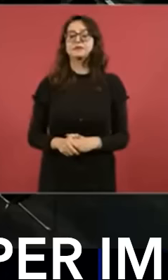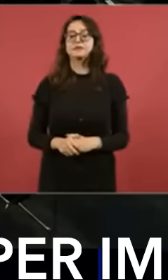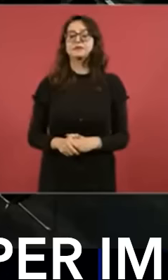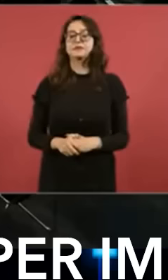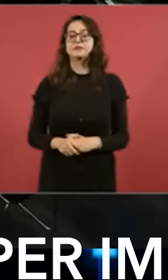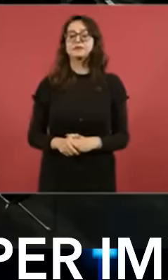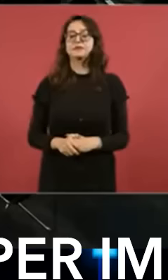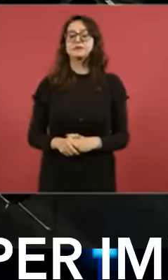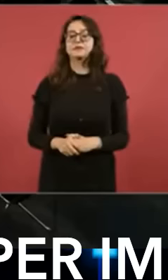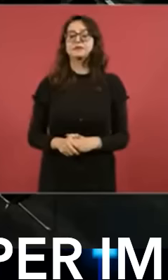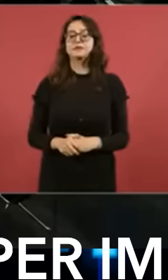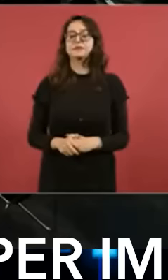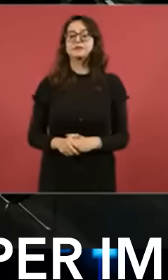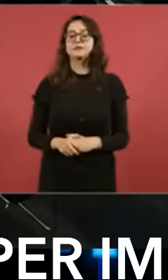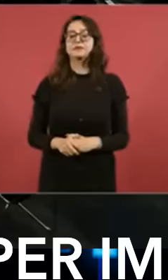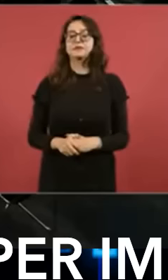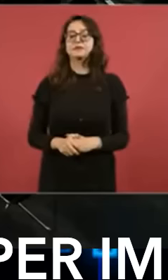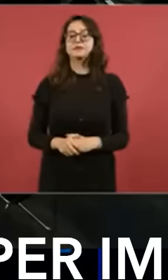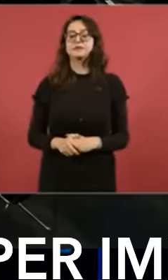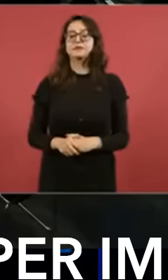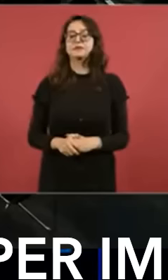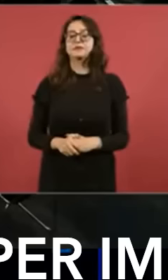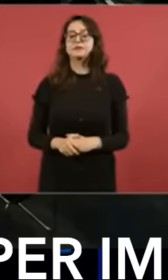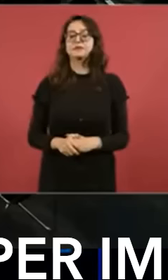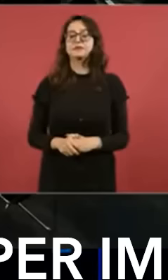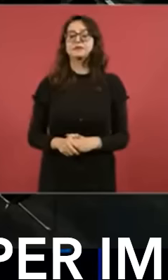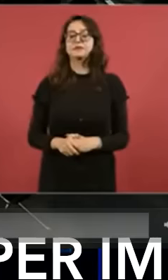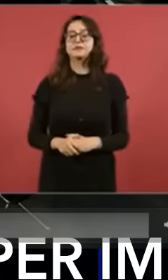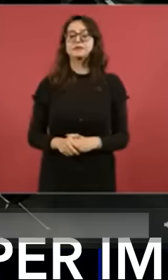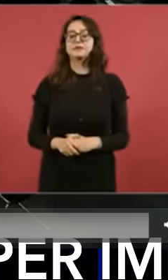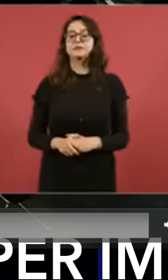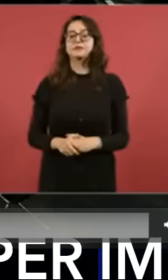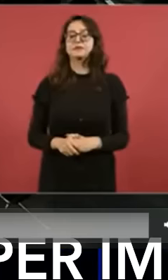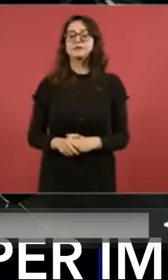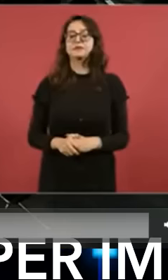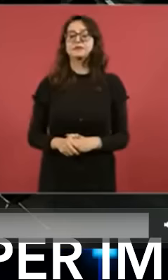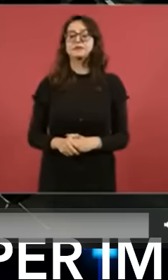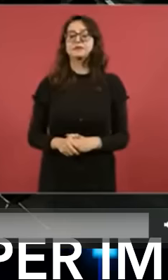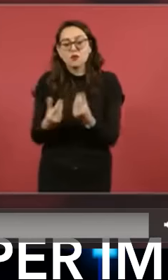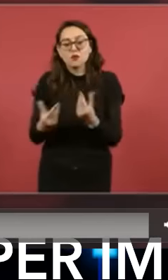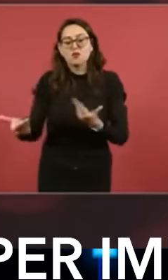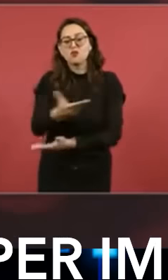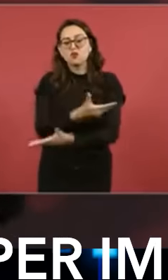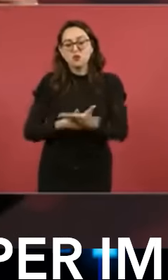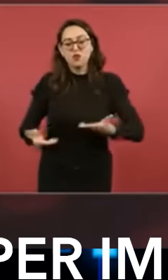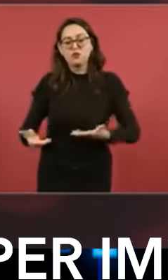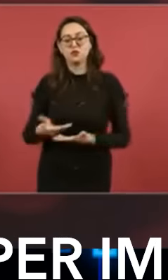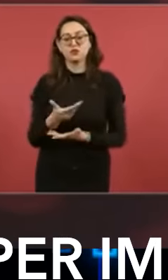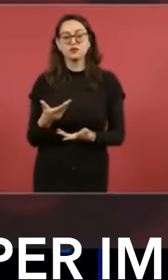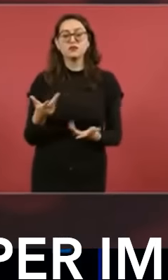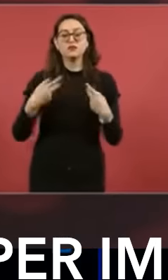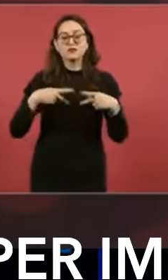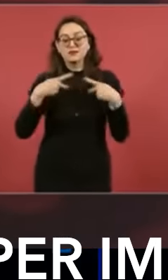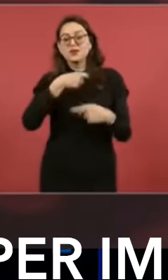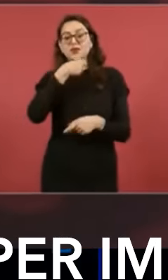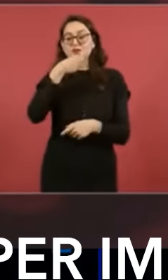lo escuchan, el presidente tiene algo muy importante para todos ustedes. Los mayores que puedan ahí